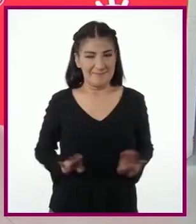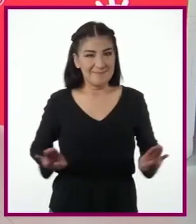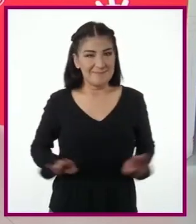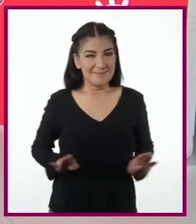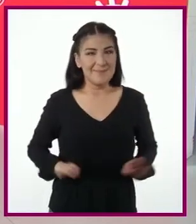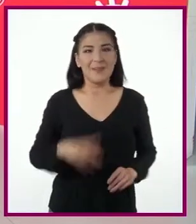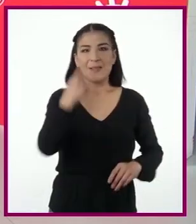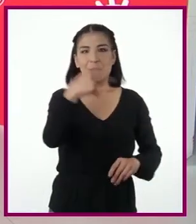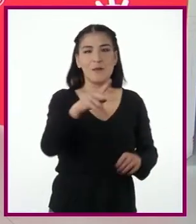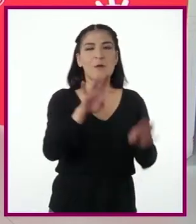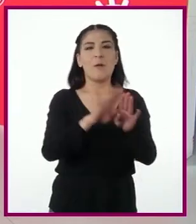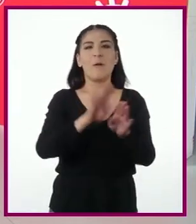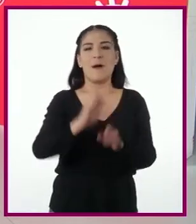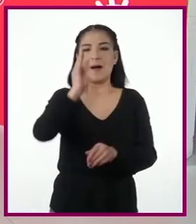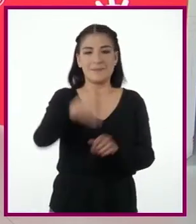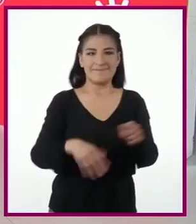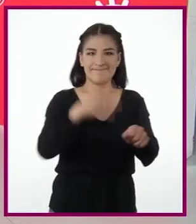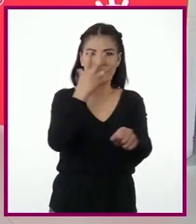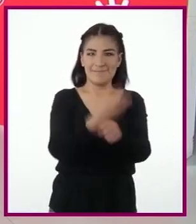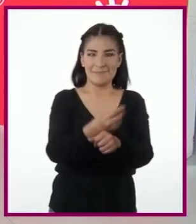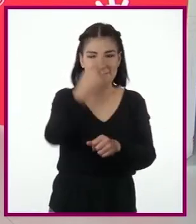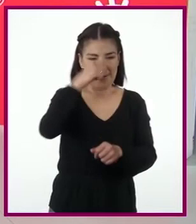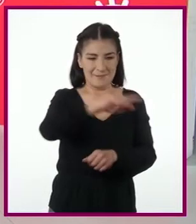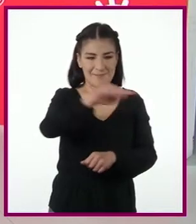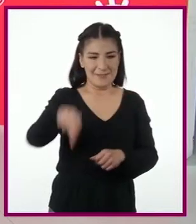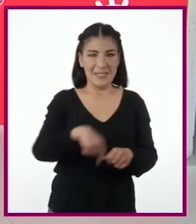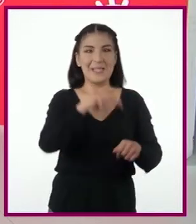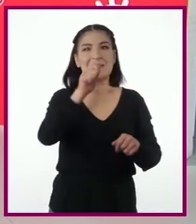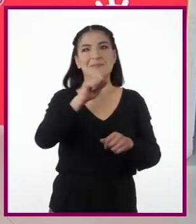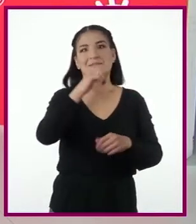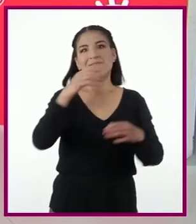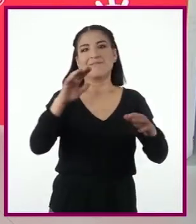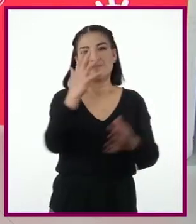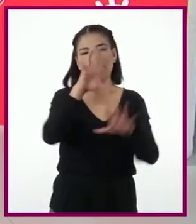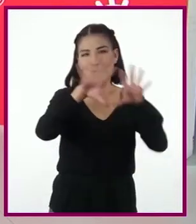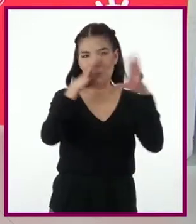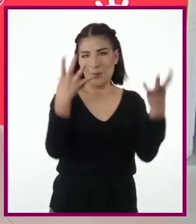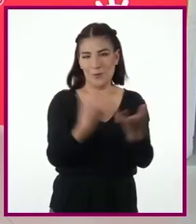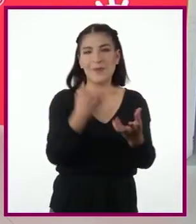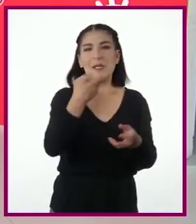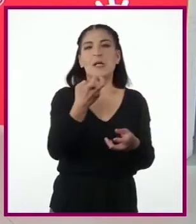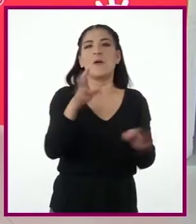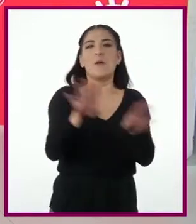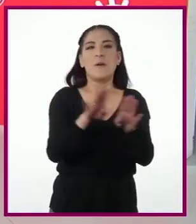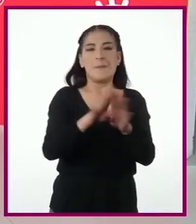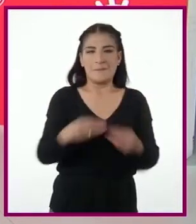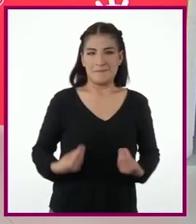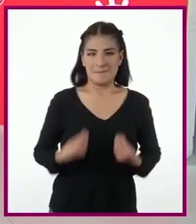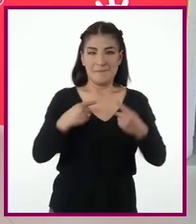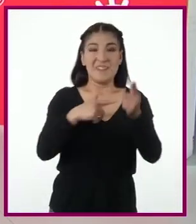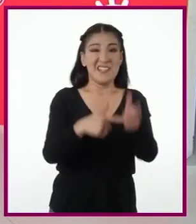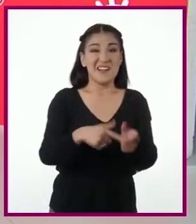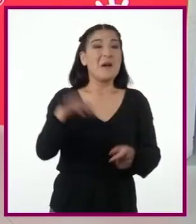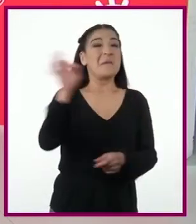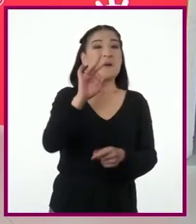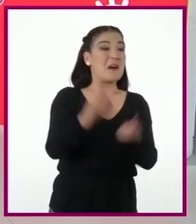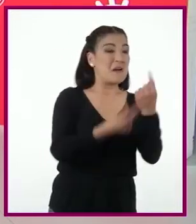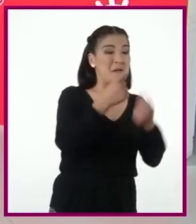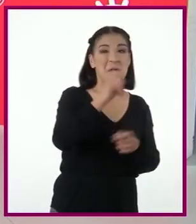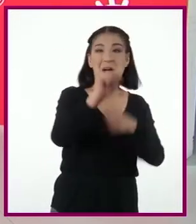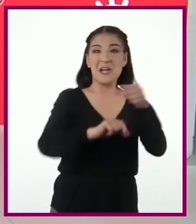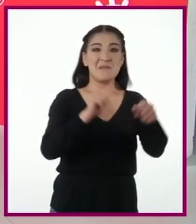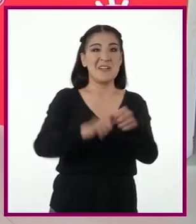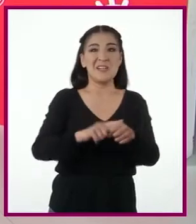les permiten adaptarse y sobrevivir al medio donde viven son los que predominarán. En cambio, los que no se adaptan